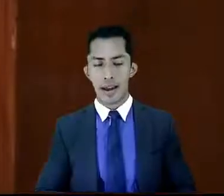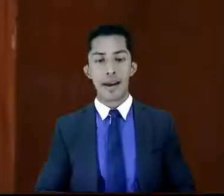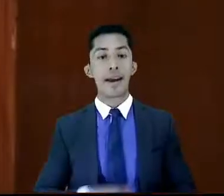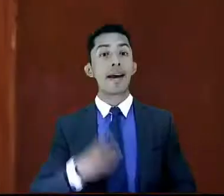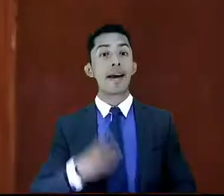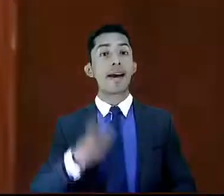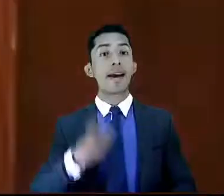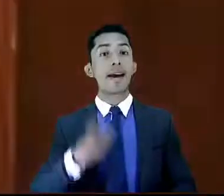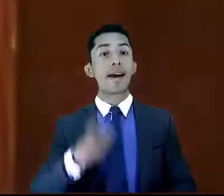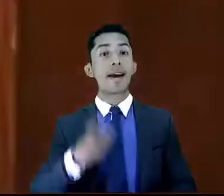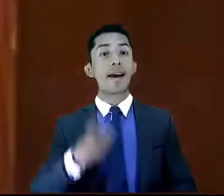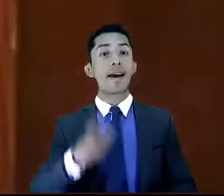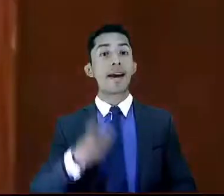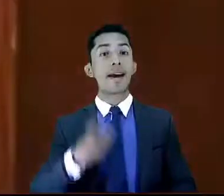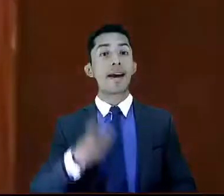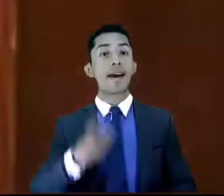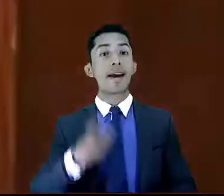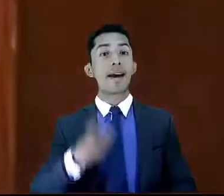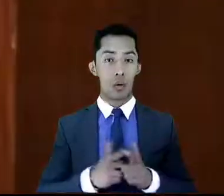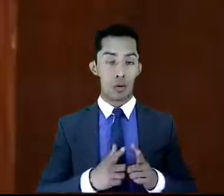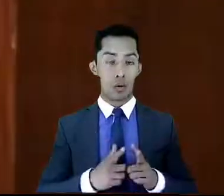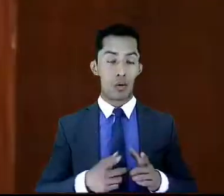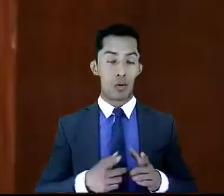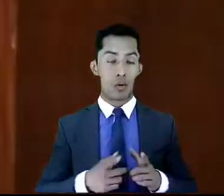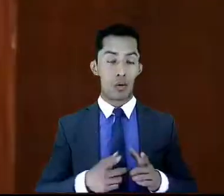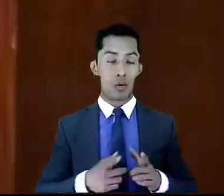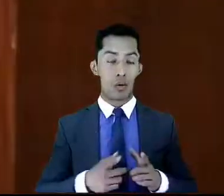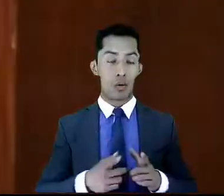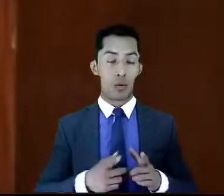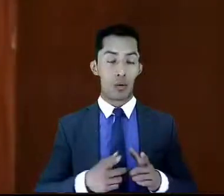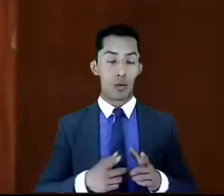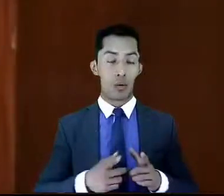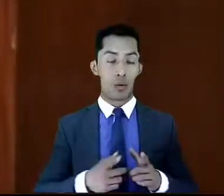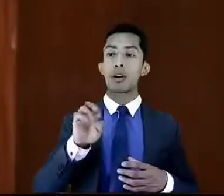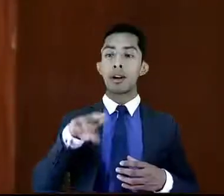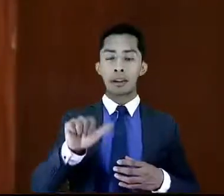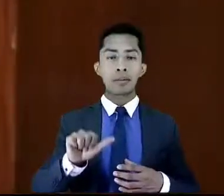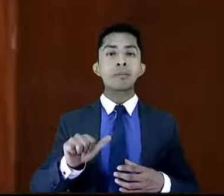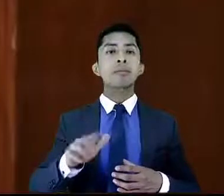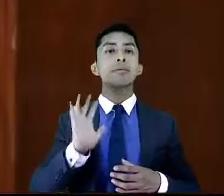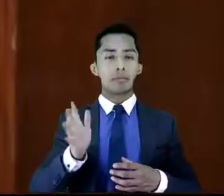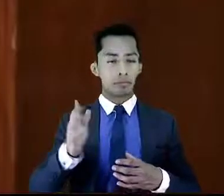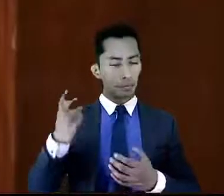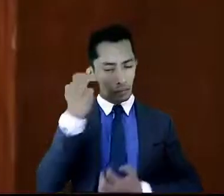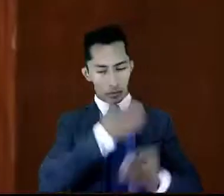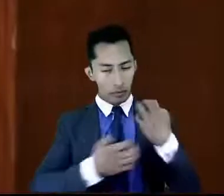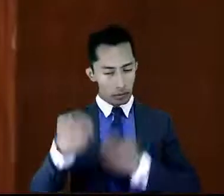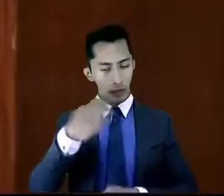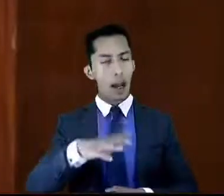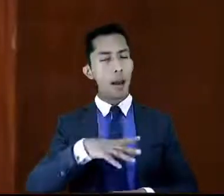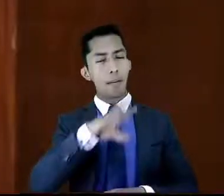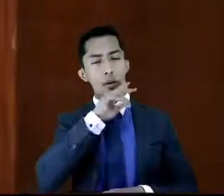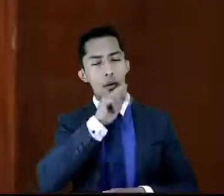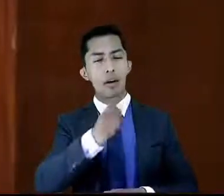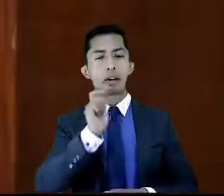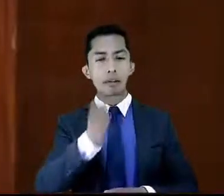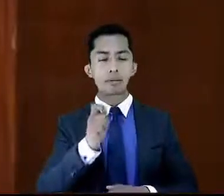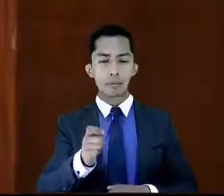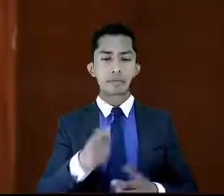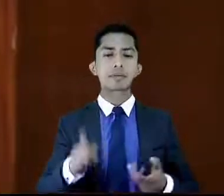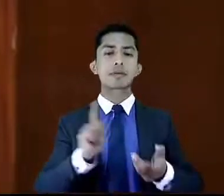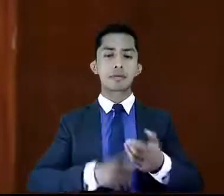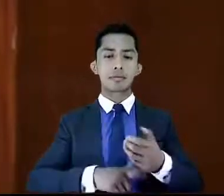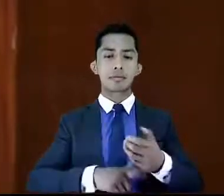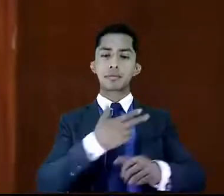Grupo Parlamentario de Morena, observamos con preocupación que la transparencia en el ejercicio de los